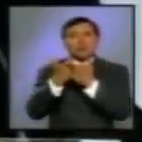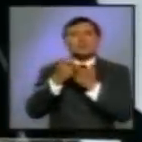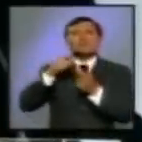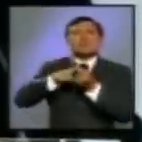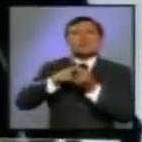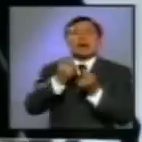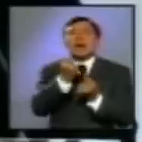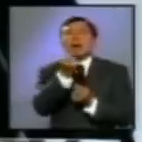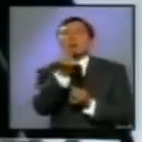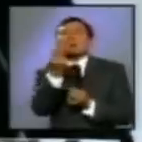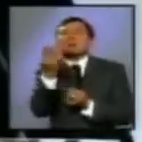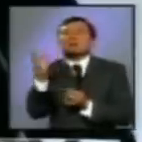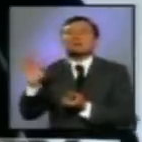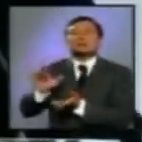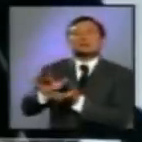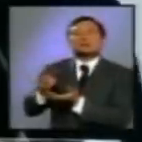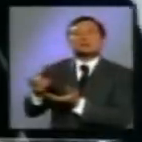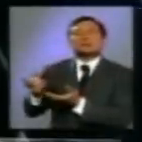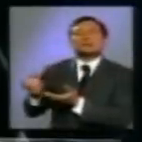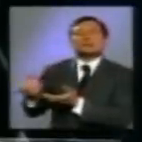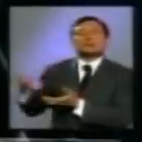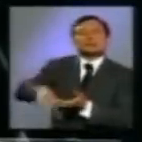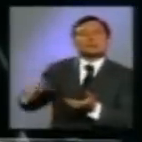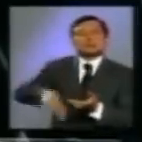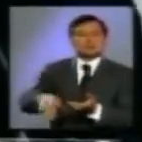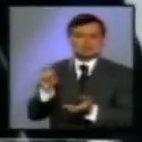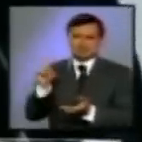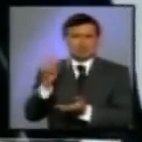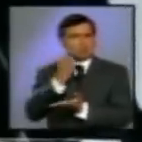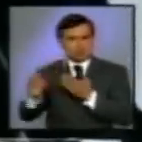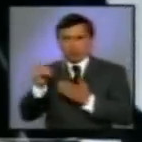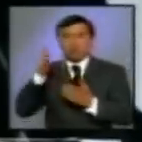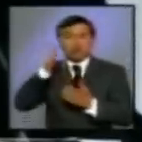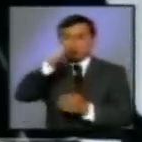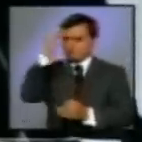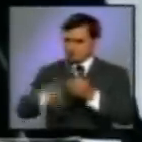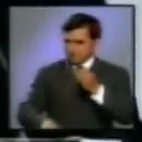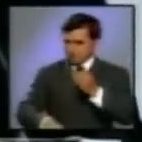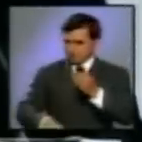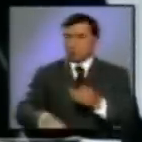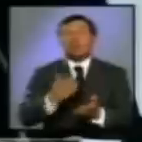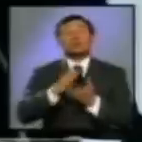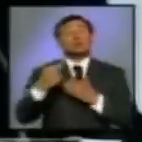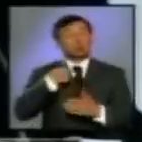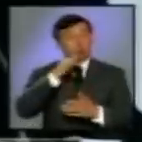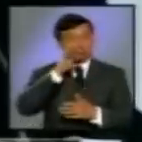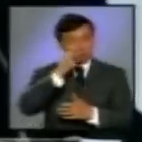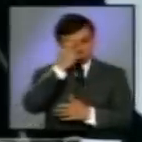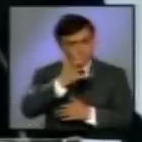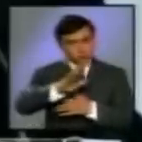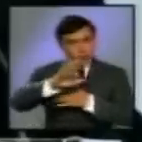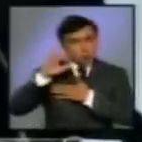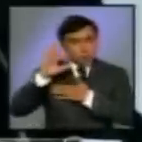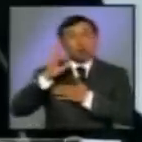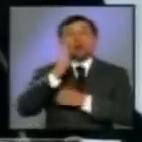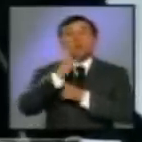va a terminar. Me comprometo a que cada 2 años me voy a someter a una consulta para que los